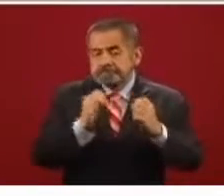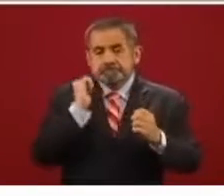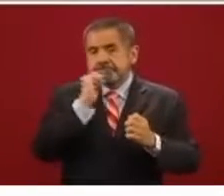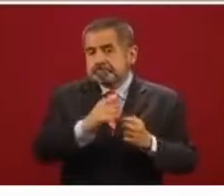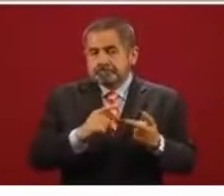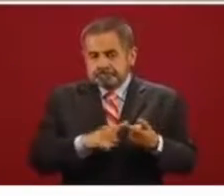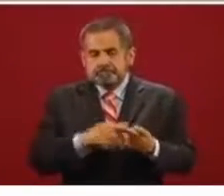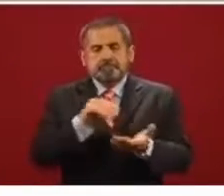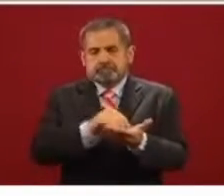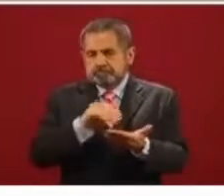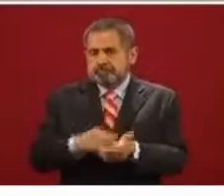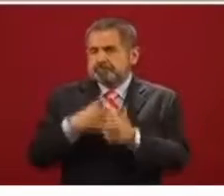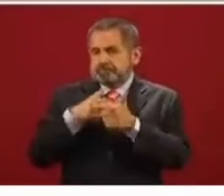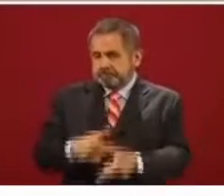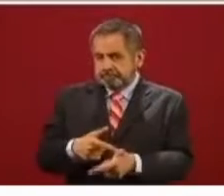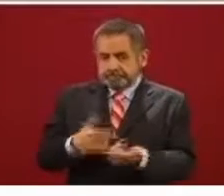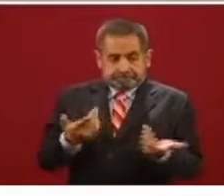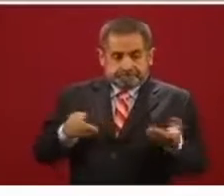Entonces,